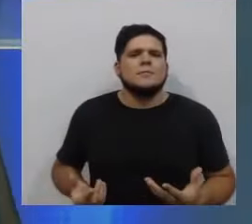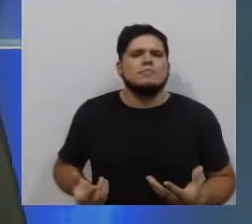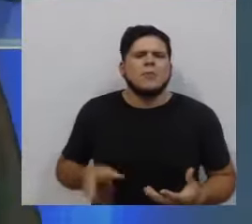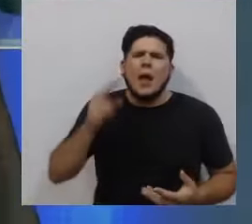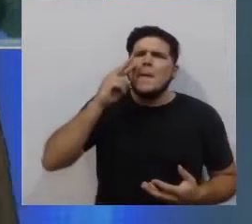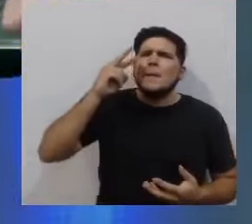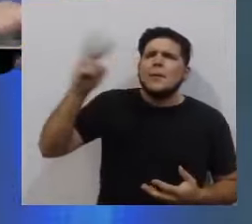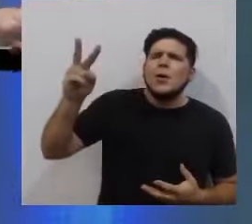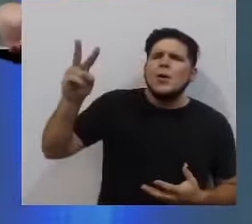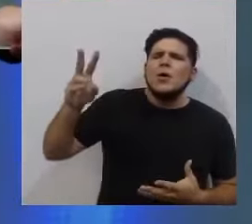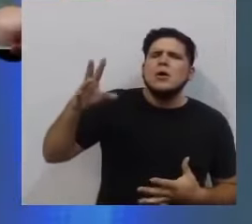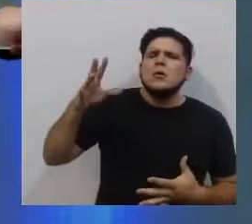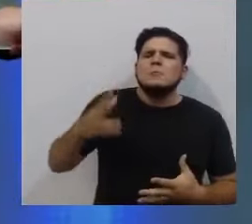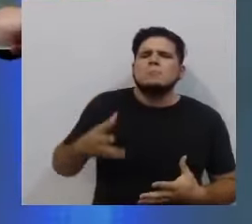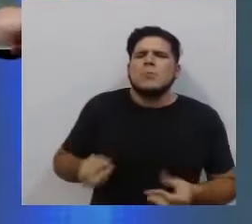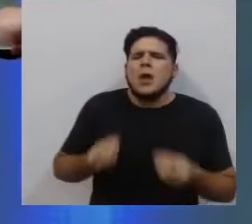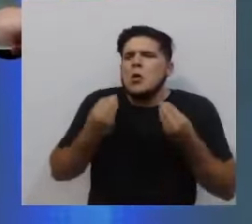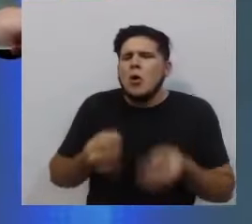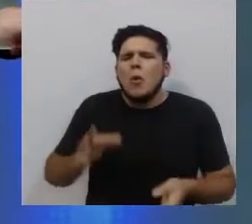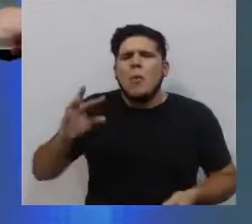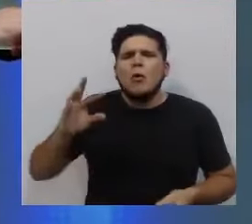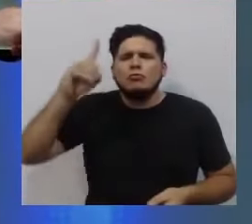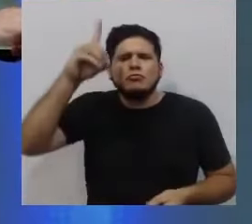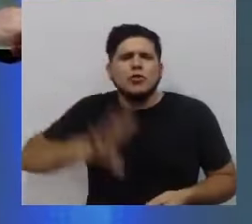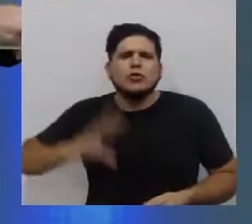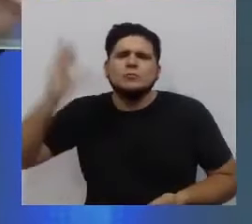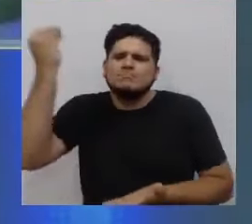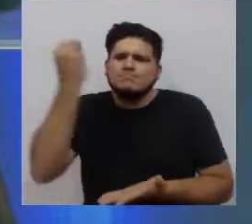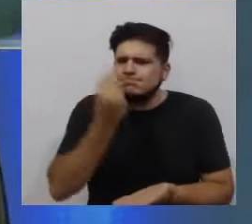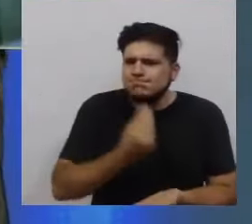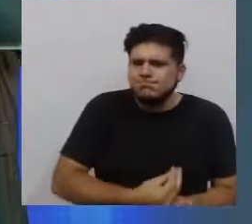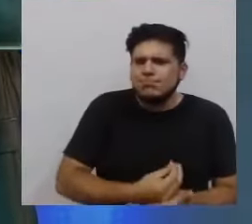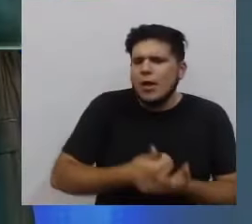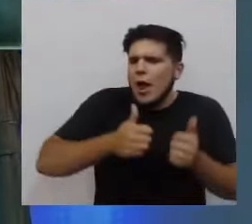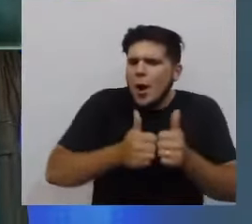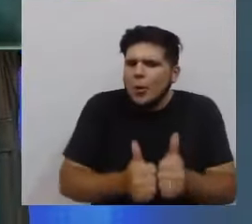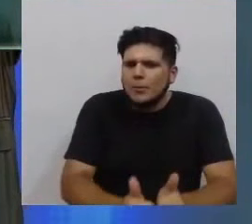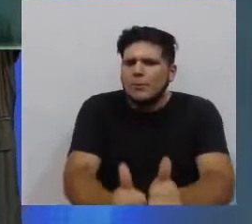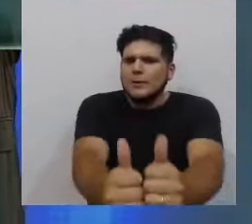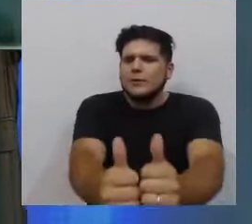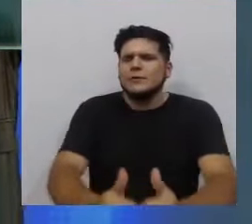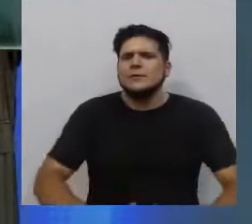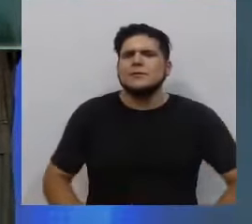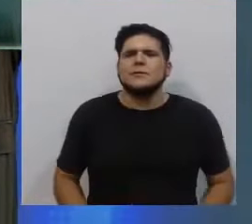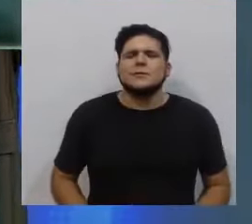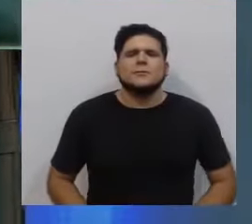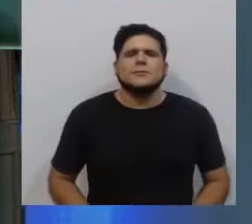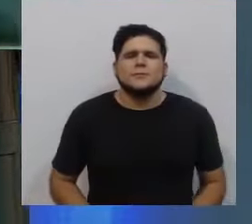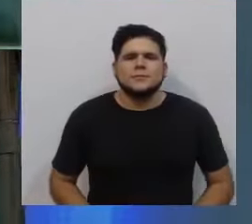guía de dios sí dios está en el asunto yo estoy sintiendo en mi espíritu algo extraordinario